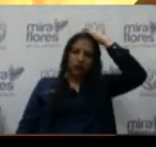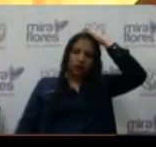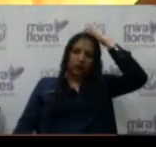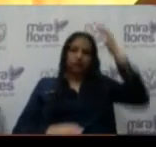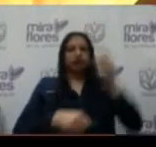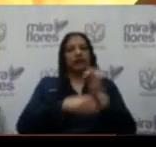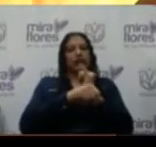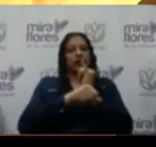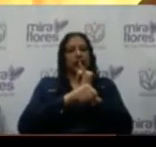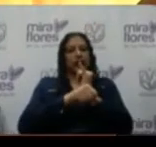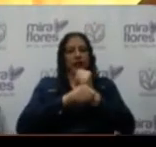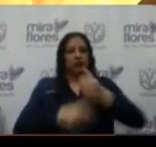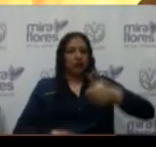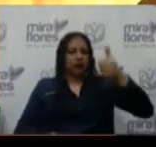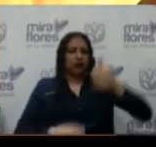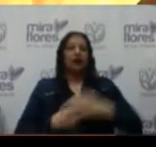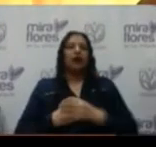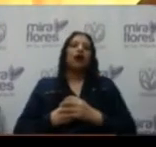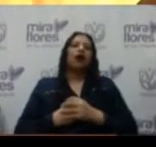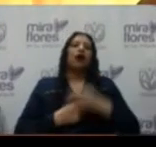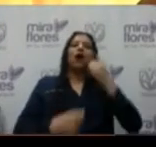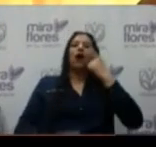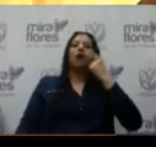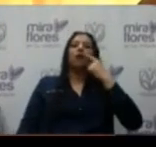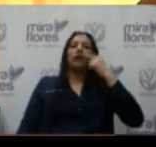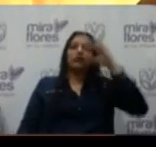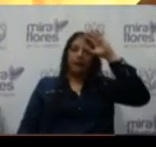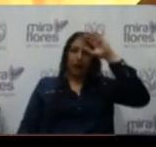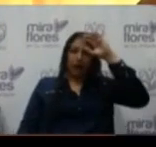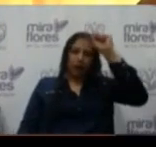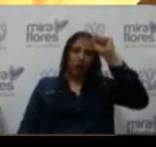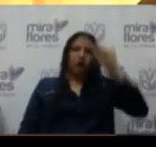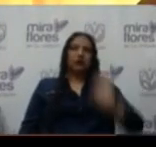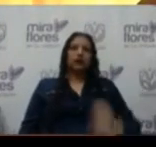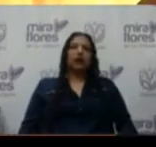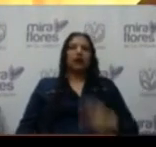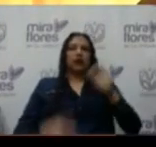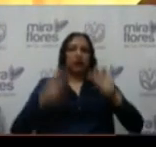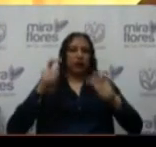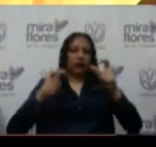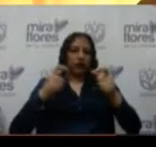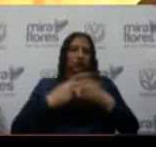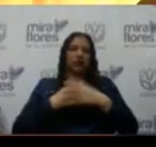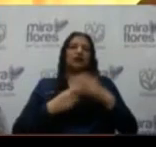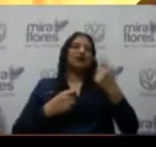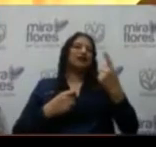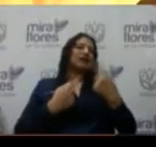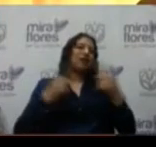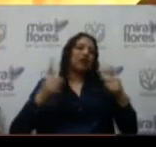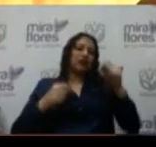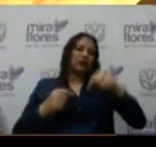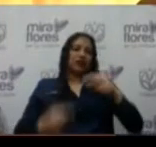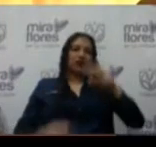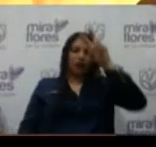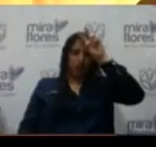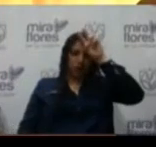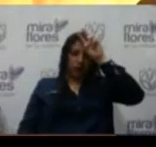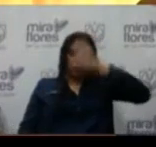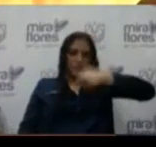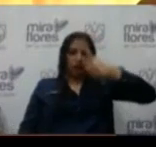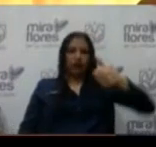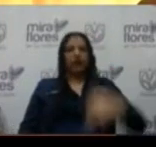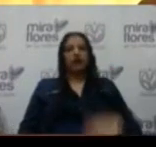Gastelumendi. Señores embajadores y miembros del Cuerpo Diplomático acreditados en el Perú. Autoridades